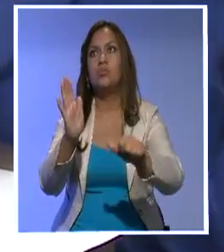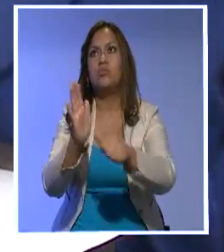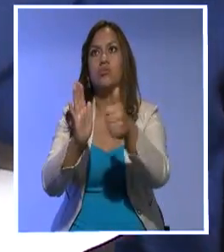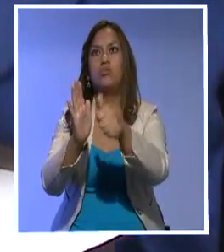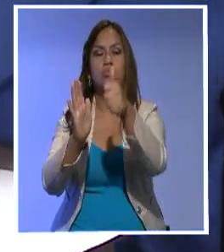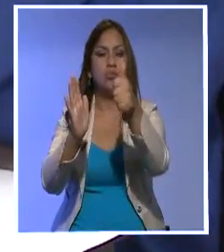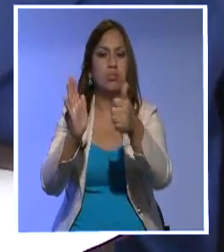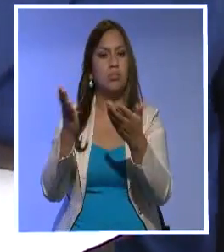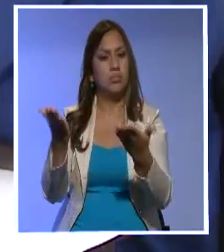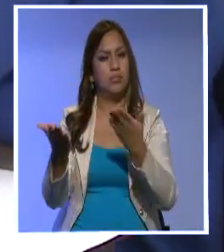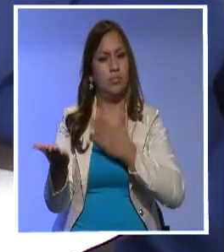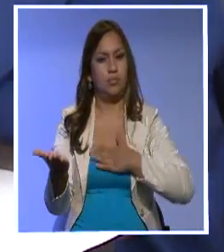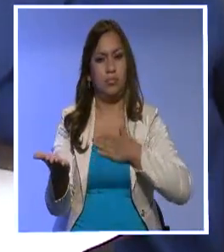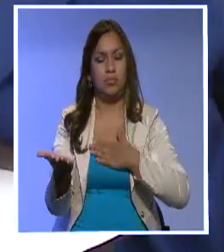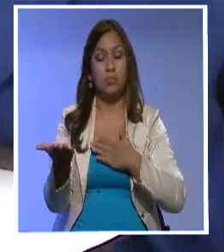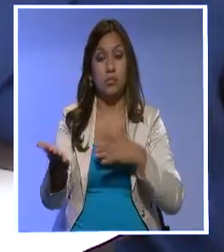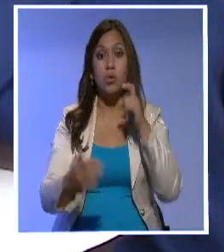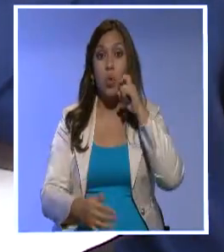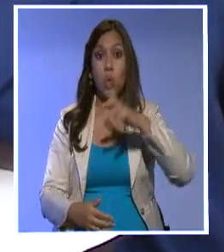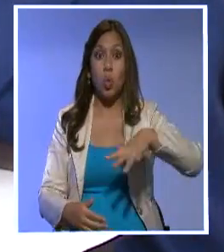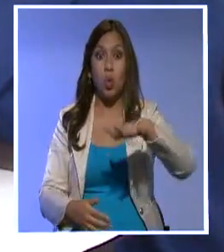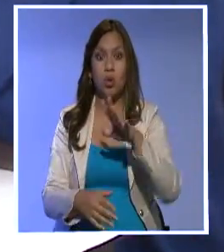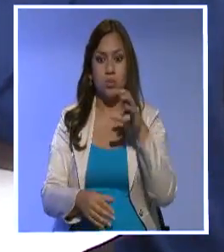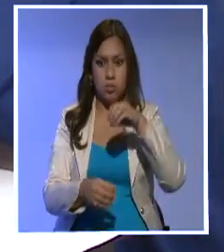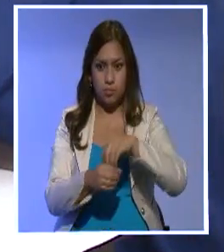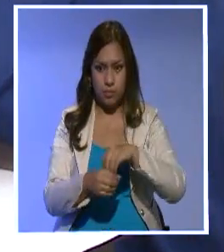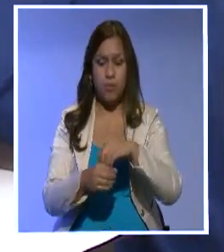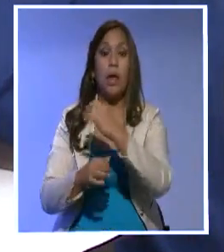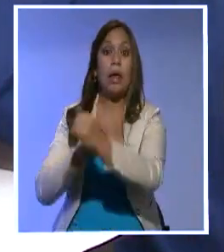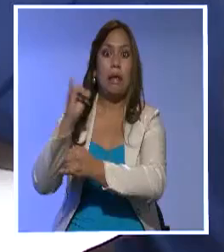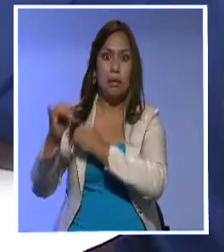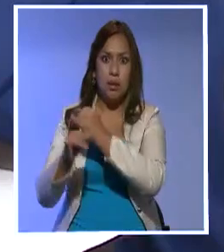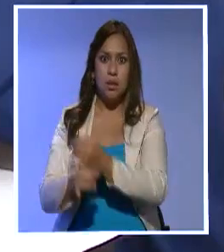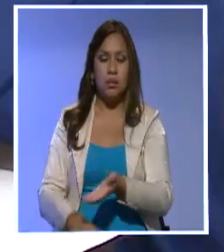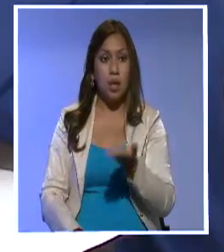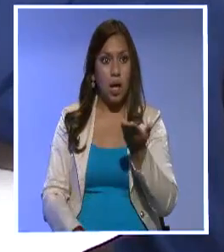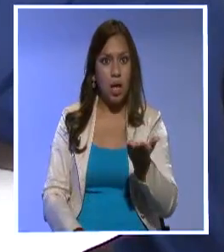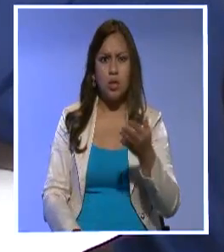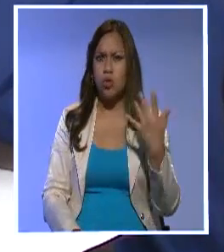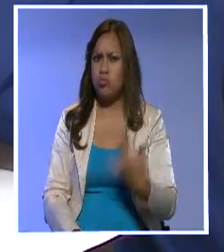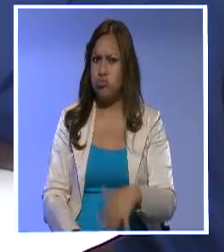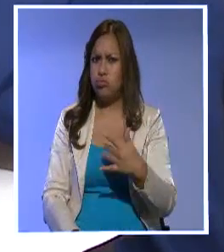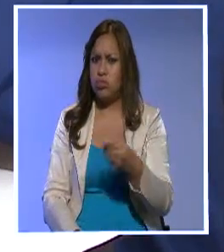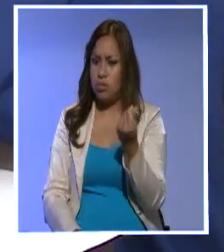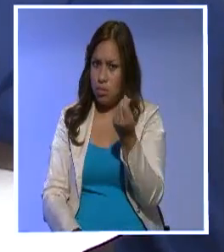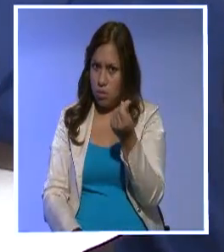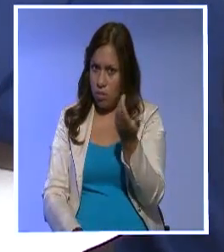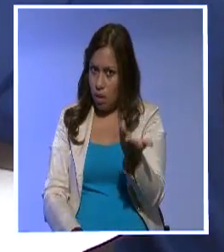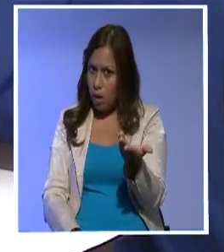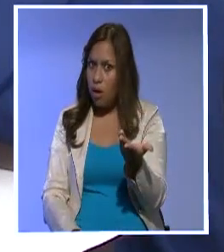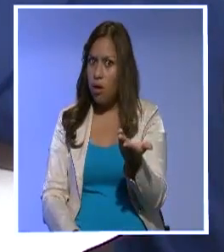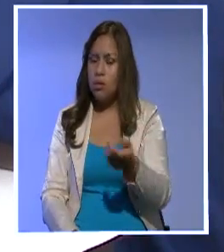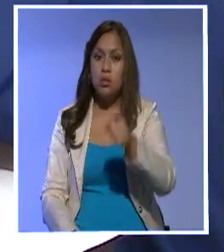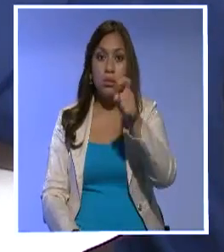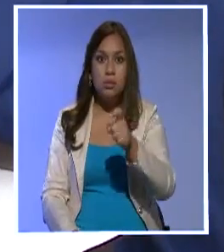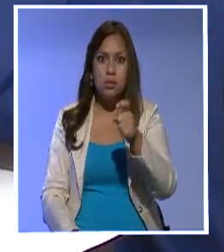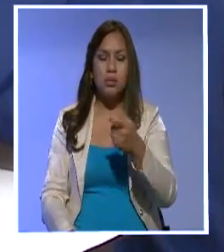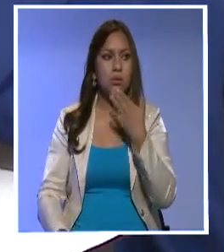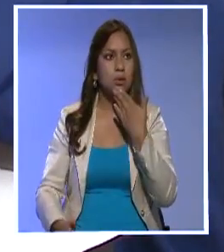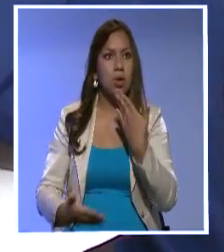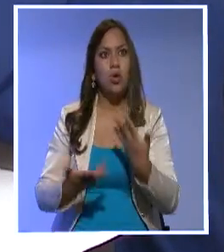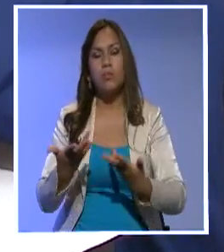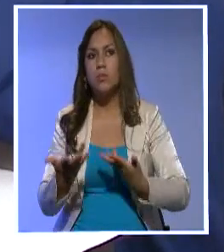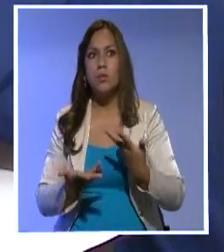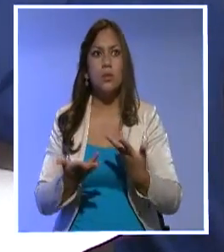internacional forman parte de un gran porcentaje de las divisas de nuestra economía y por lo tanto hay que buscar alternativas